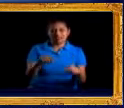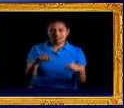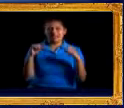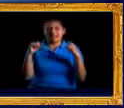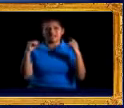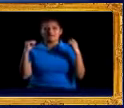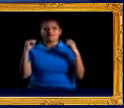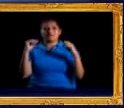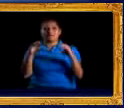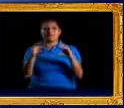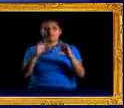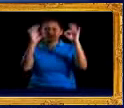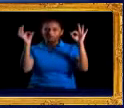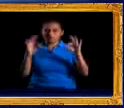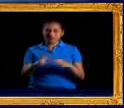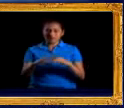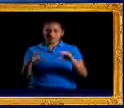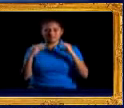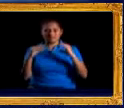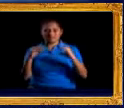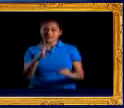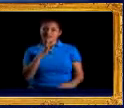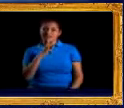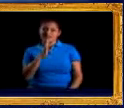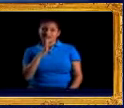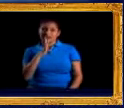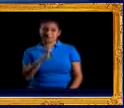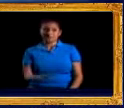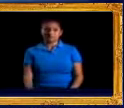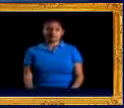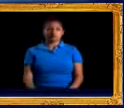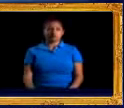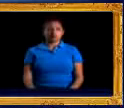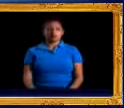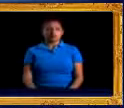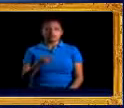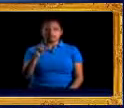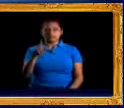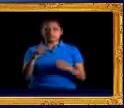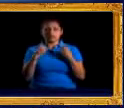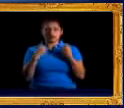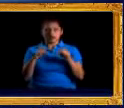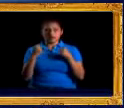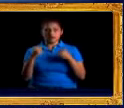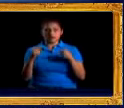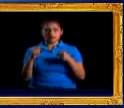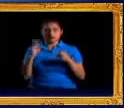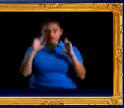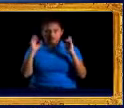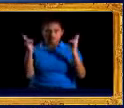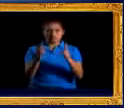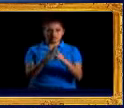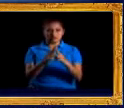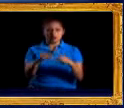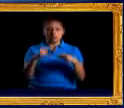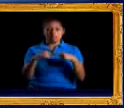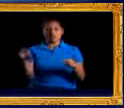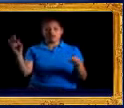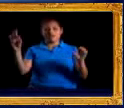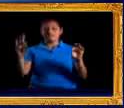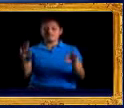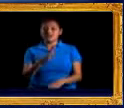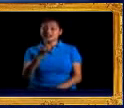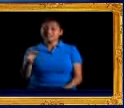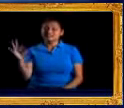hablar. En su forma de hablar y en su forma de enseñar. Y esto va a ser la revelación. Pero la falsa